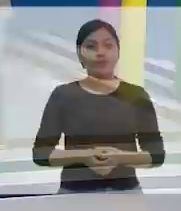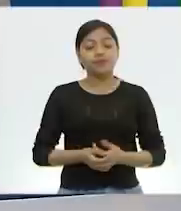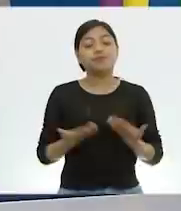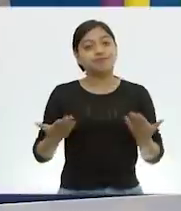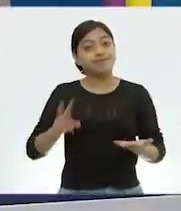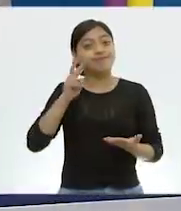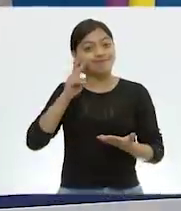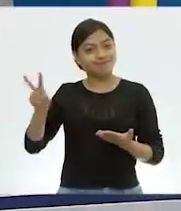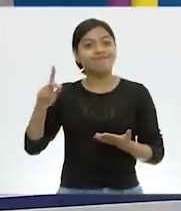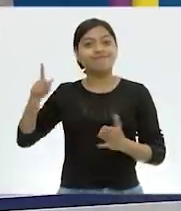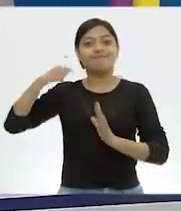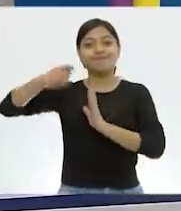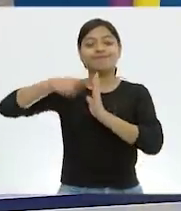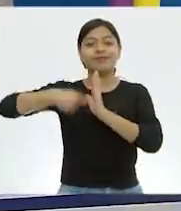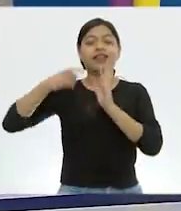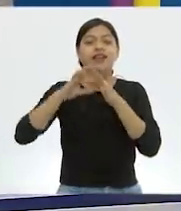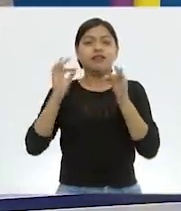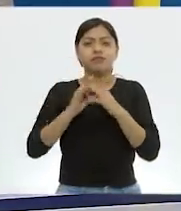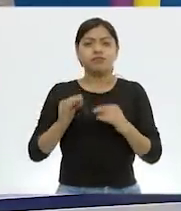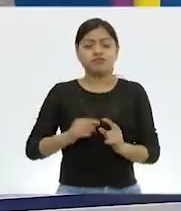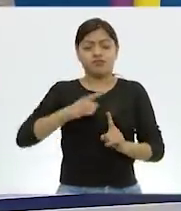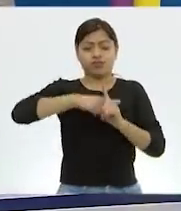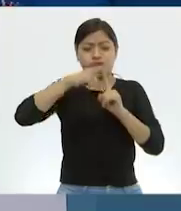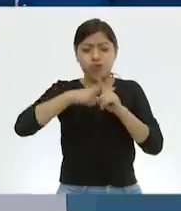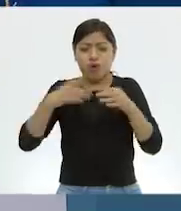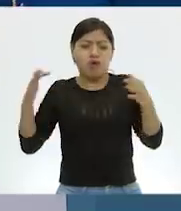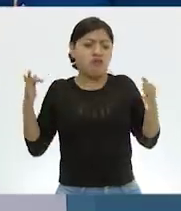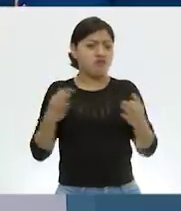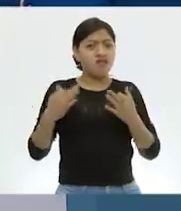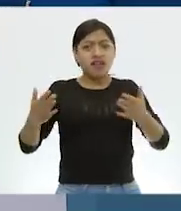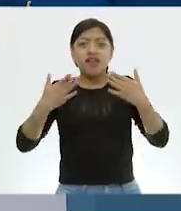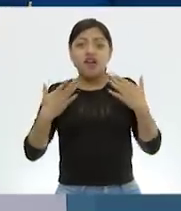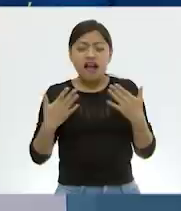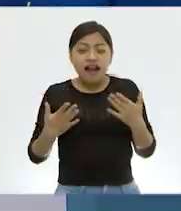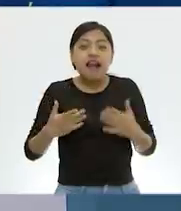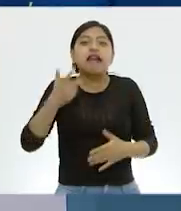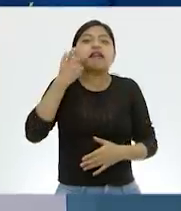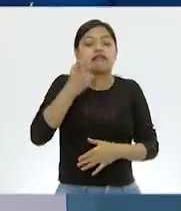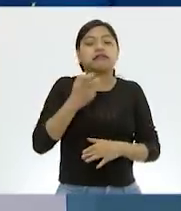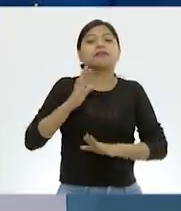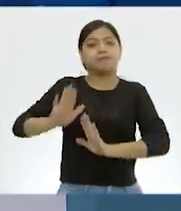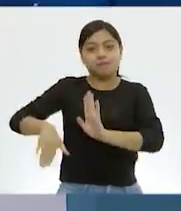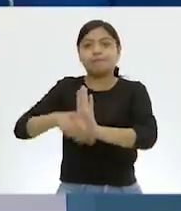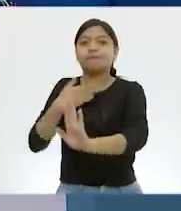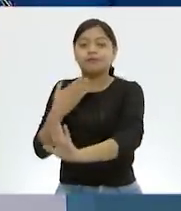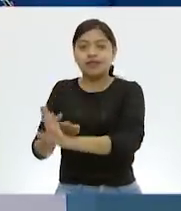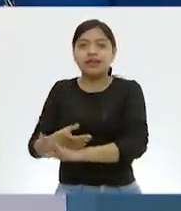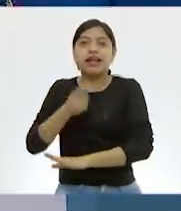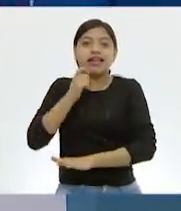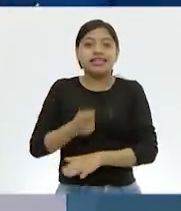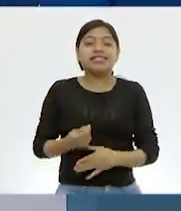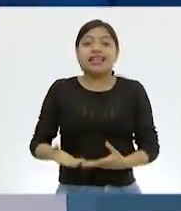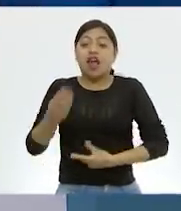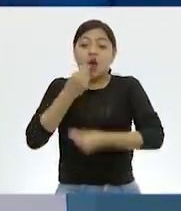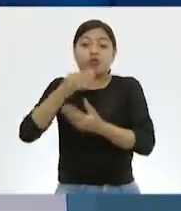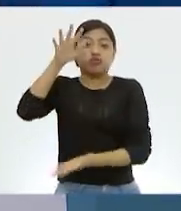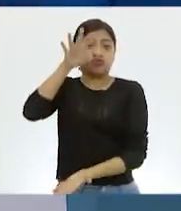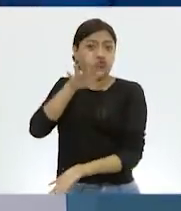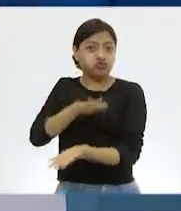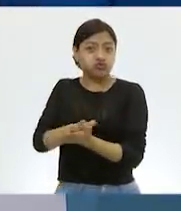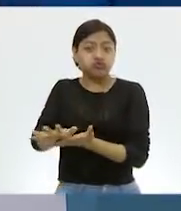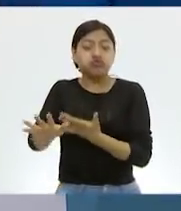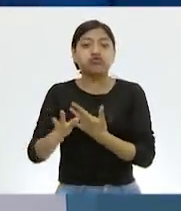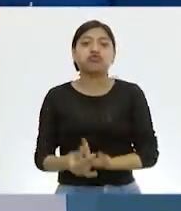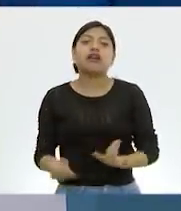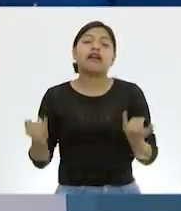Como vimos en el video, el cambio climático tiene consecuencias importantes, como las sequías, aumento de la